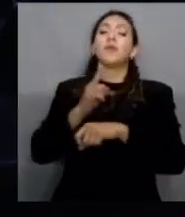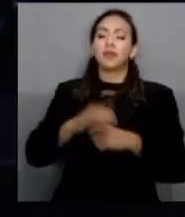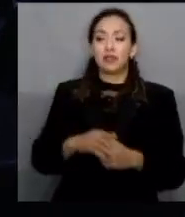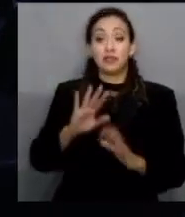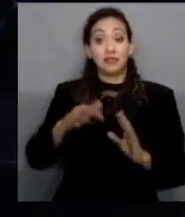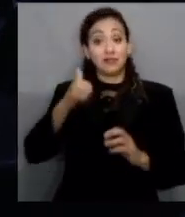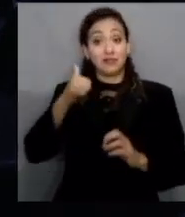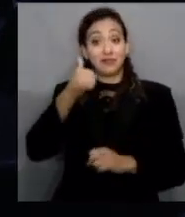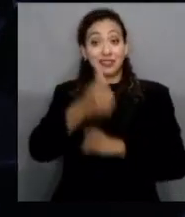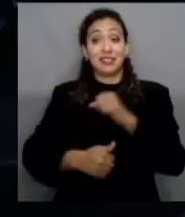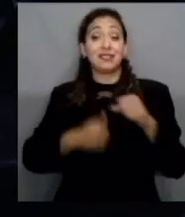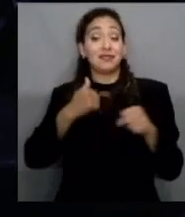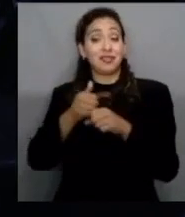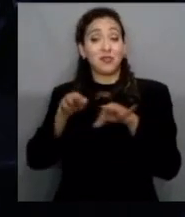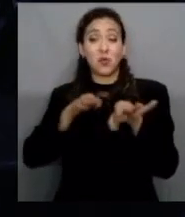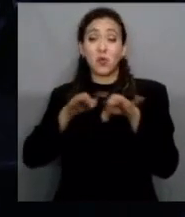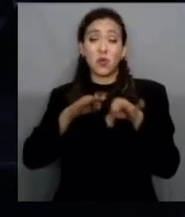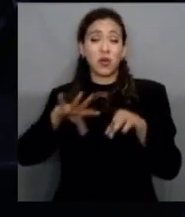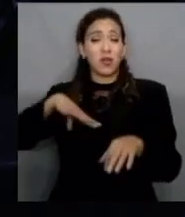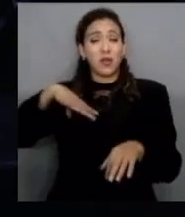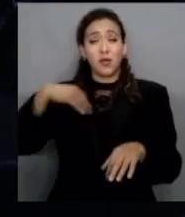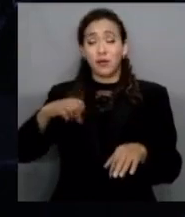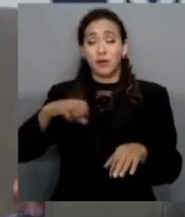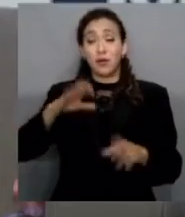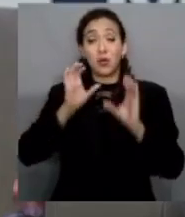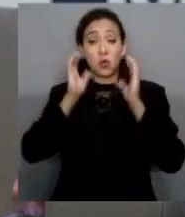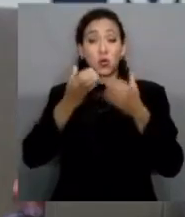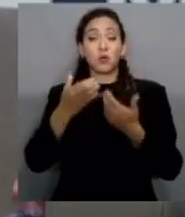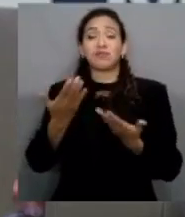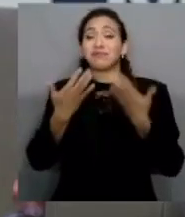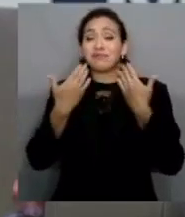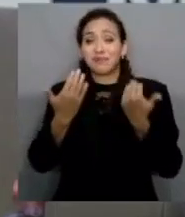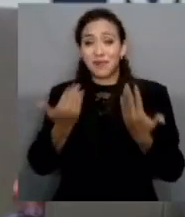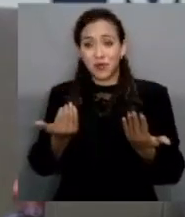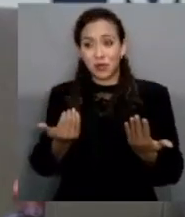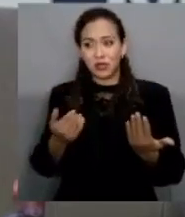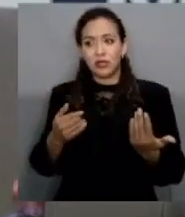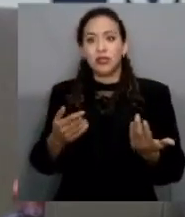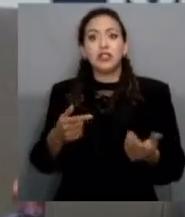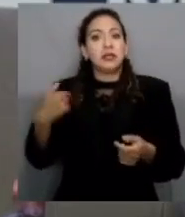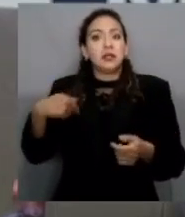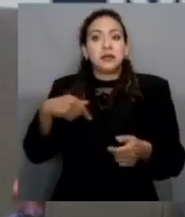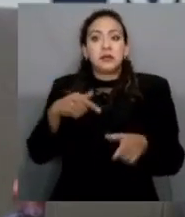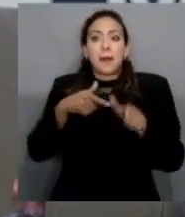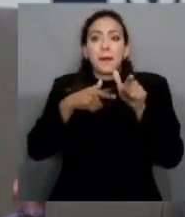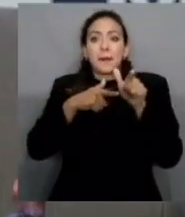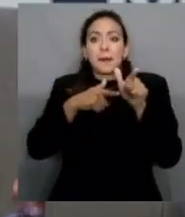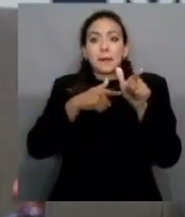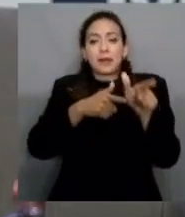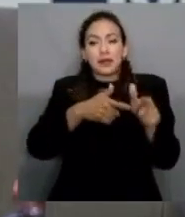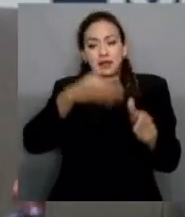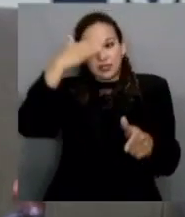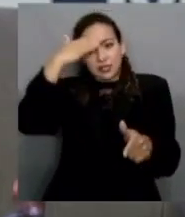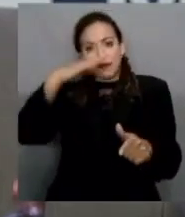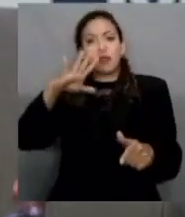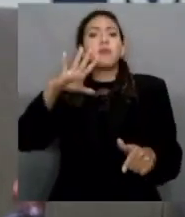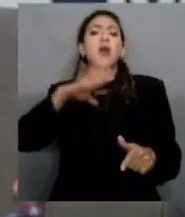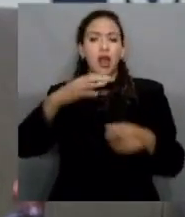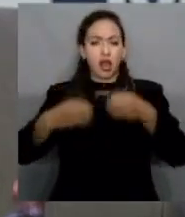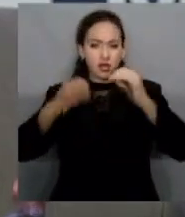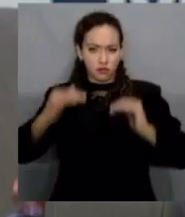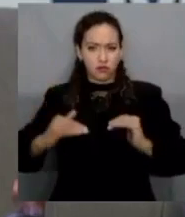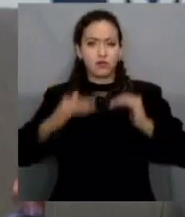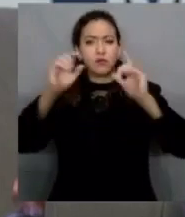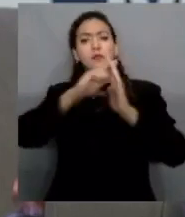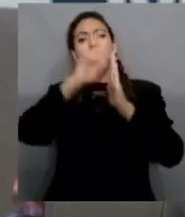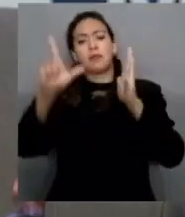años sin Congreso que les ha caído. Y aquí seguimos sabiendo que tenemos una Suprema Corte y un Poder